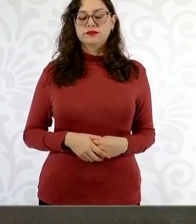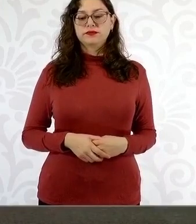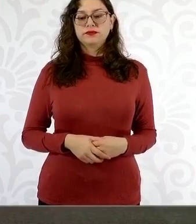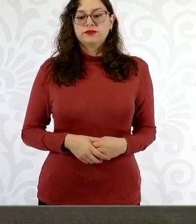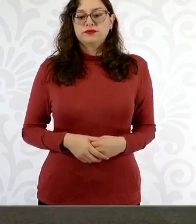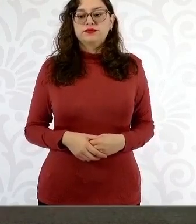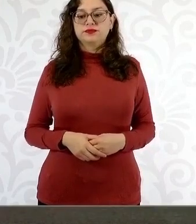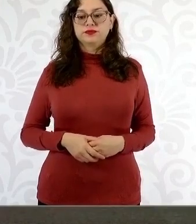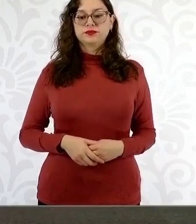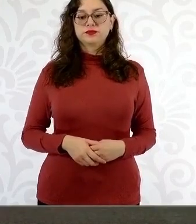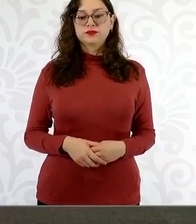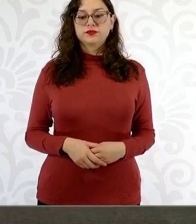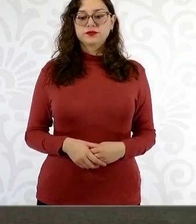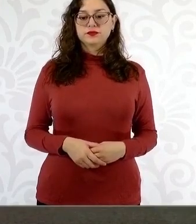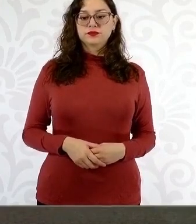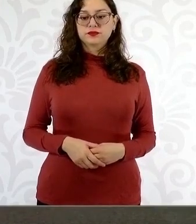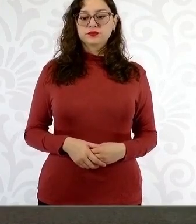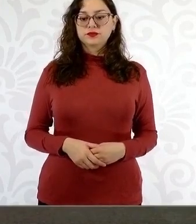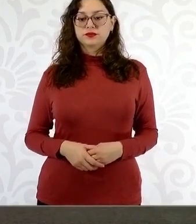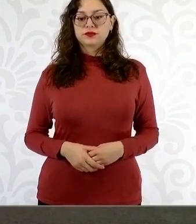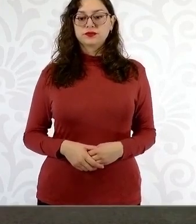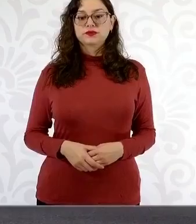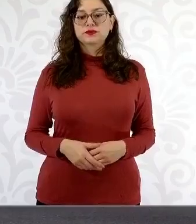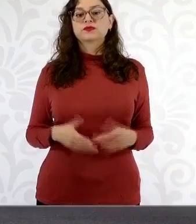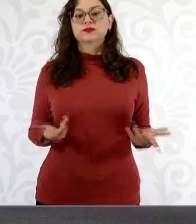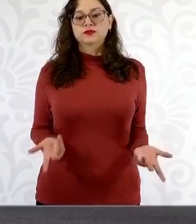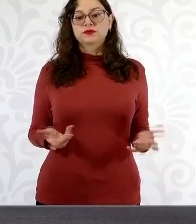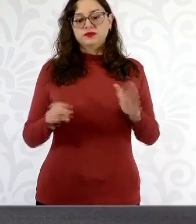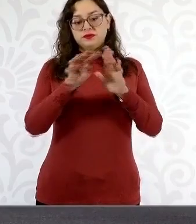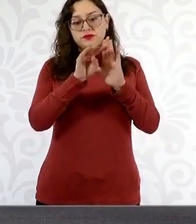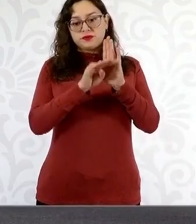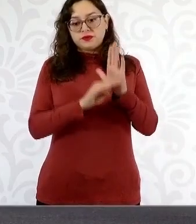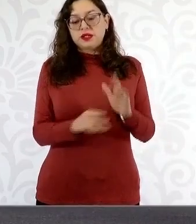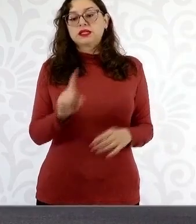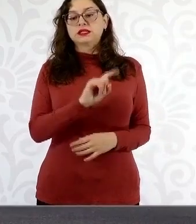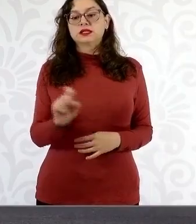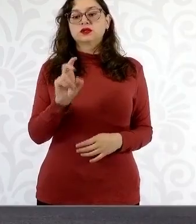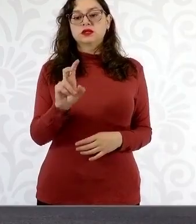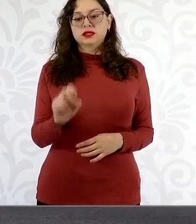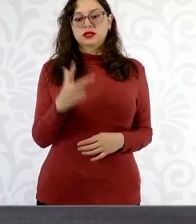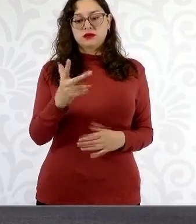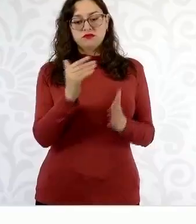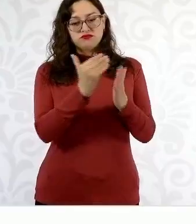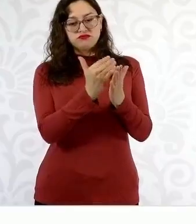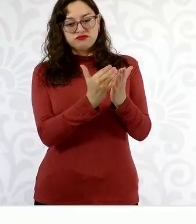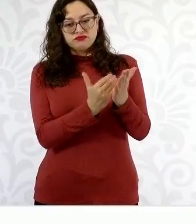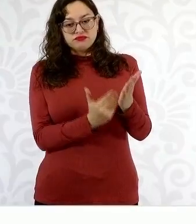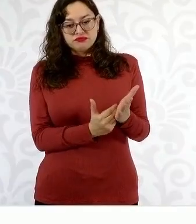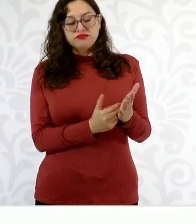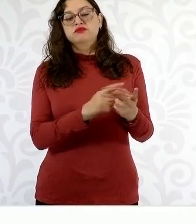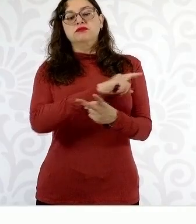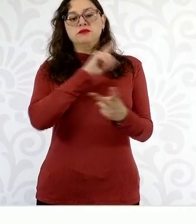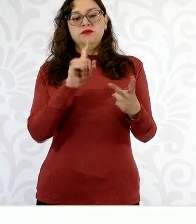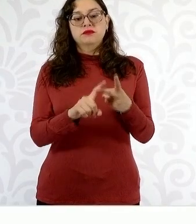Entonces, como les decía yo, son 138 fracciones. Estamos incluyendo también 17 fracciones con